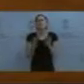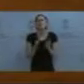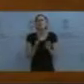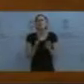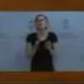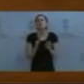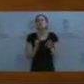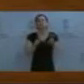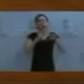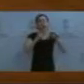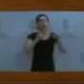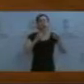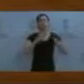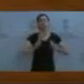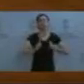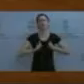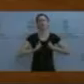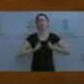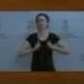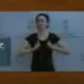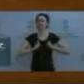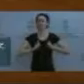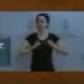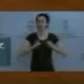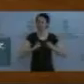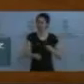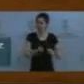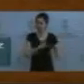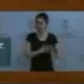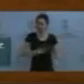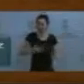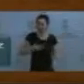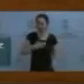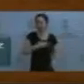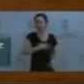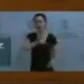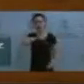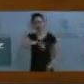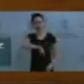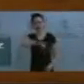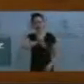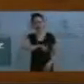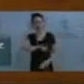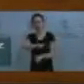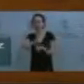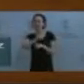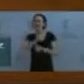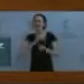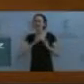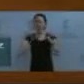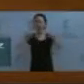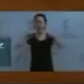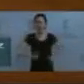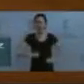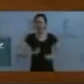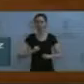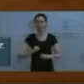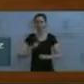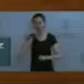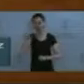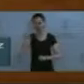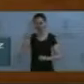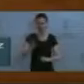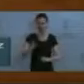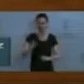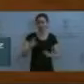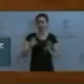la sociedad asturiana que está satisfecha, que estaba esperando este acuerdo y que es justo, además, que